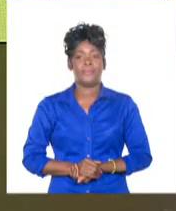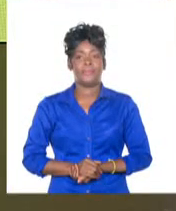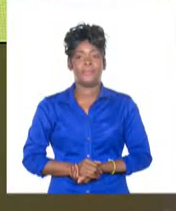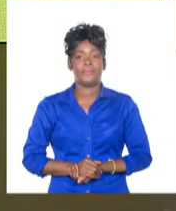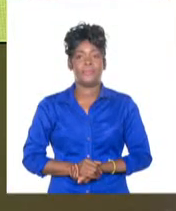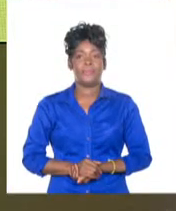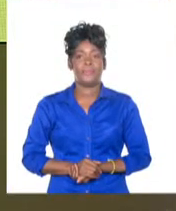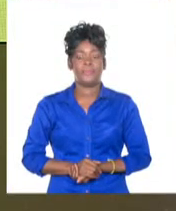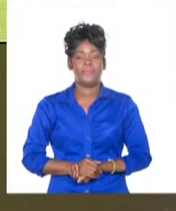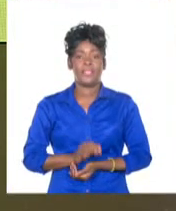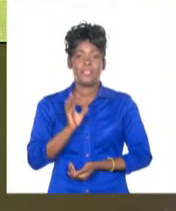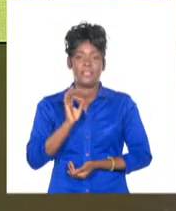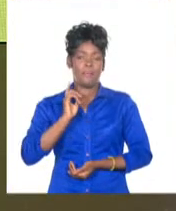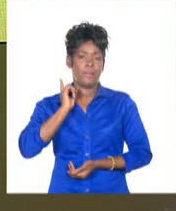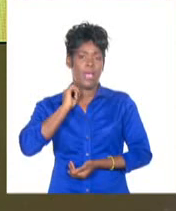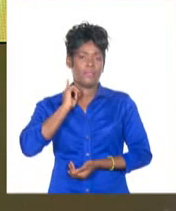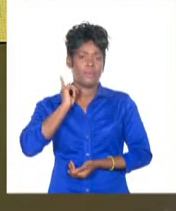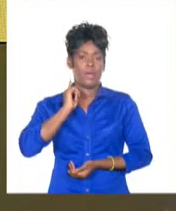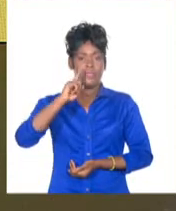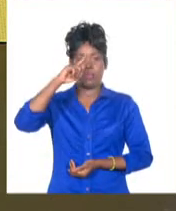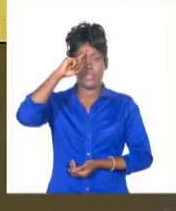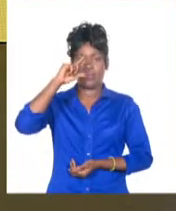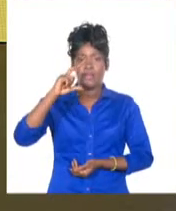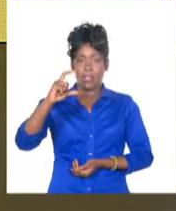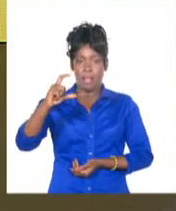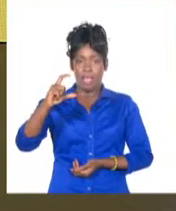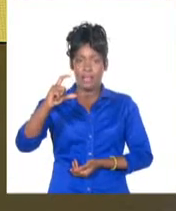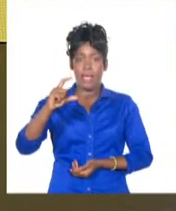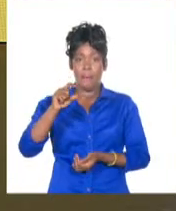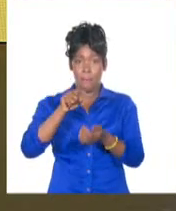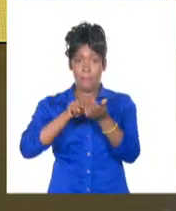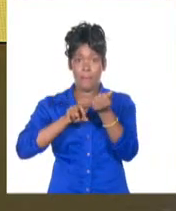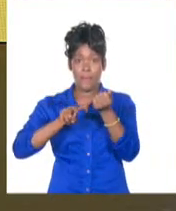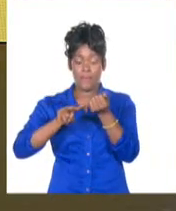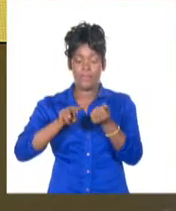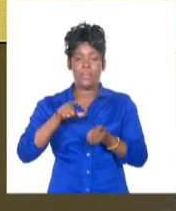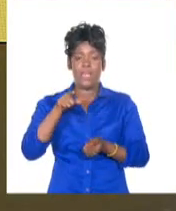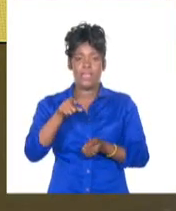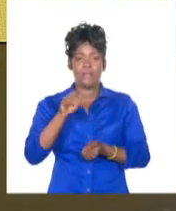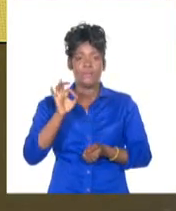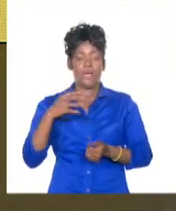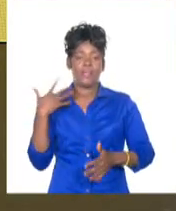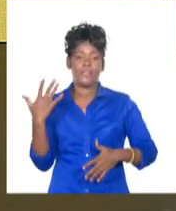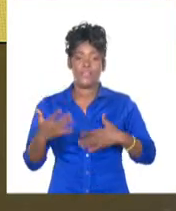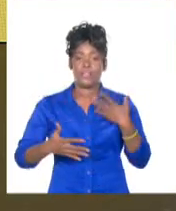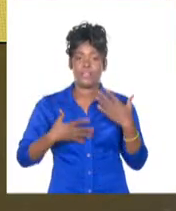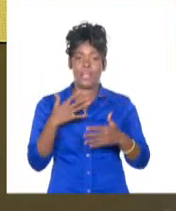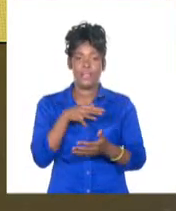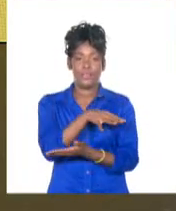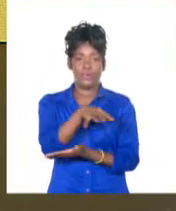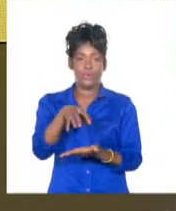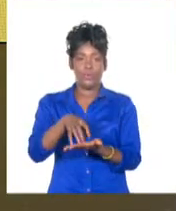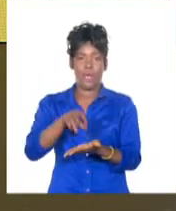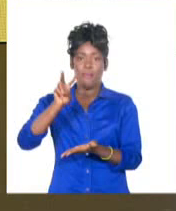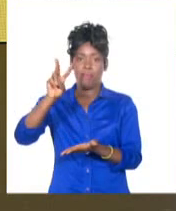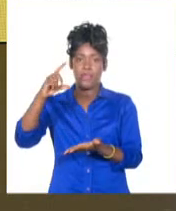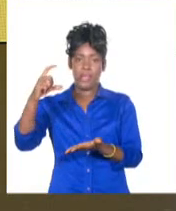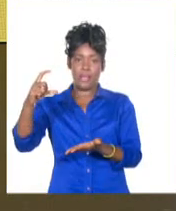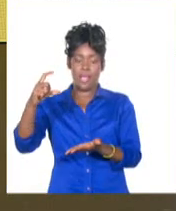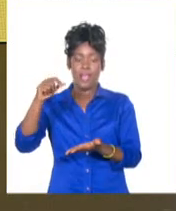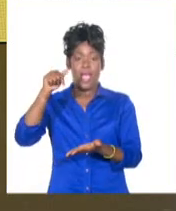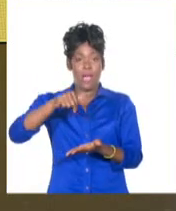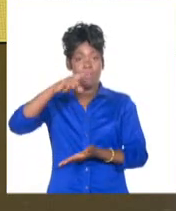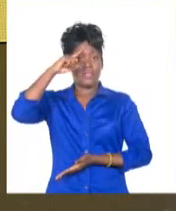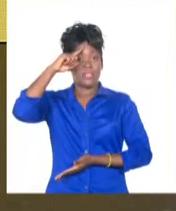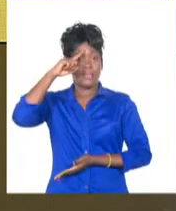Y cada año Santa Clara recibe con júbilo el aniversario de la ciudad. Esta vez la gloriosa villa cumple